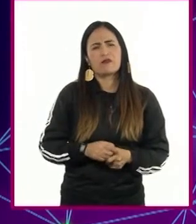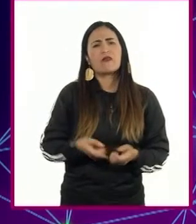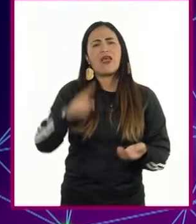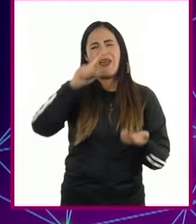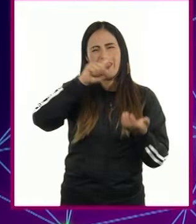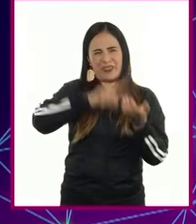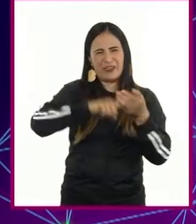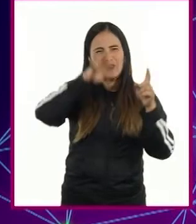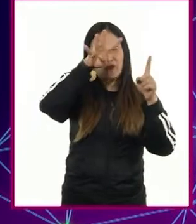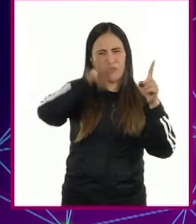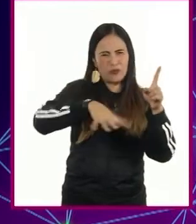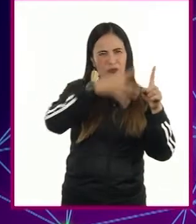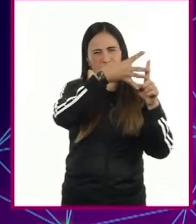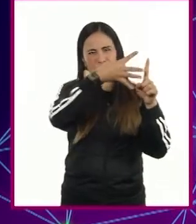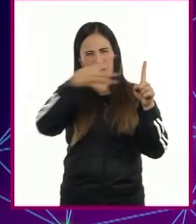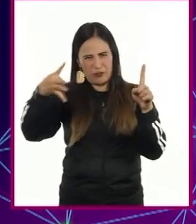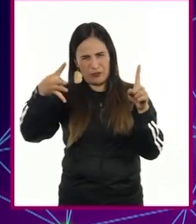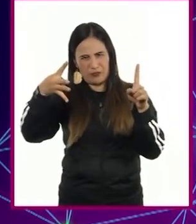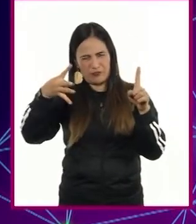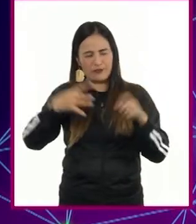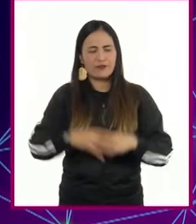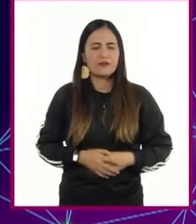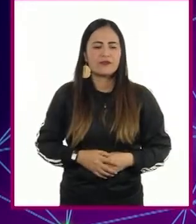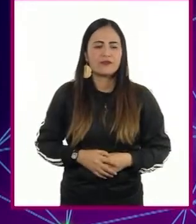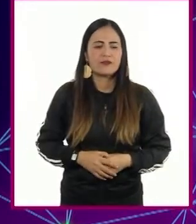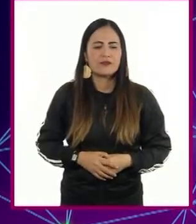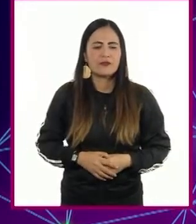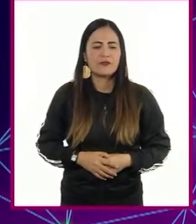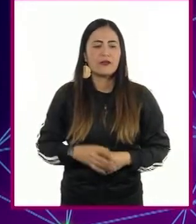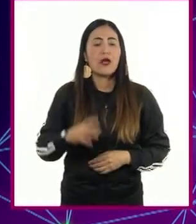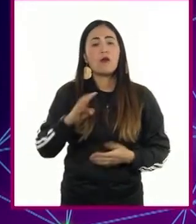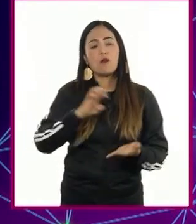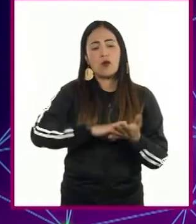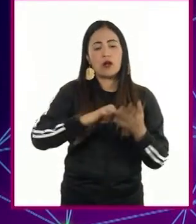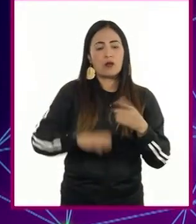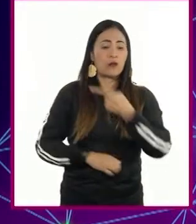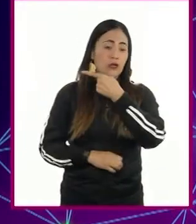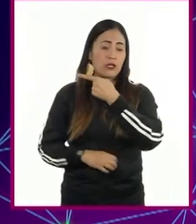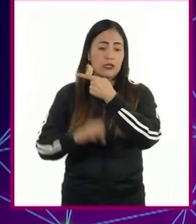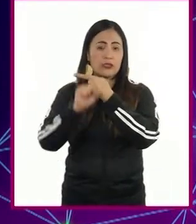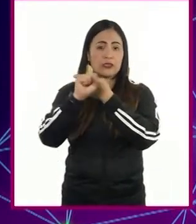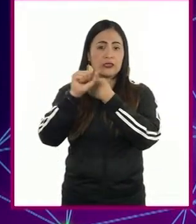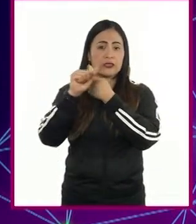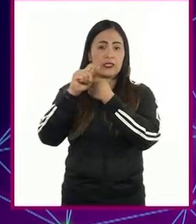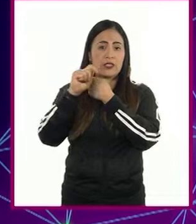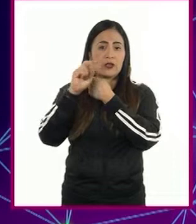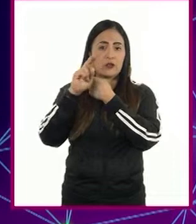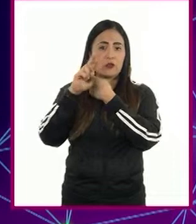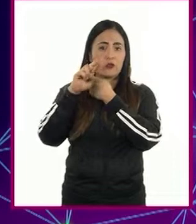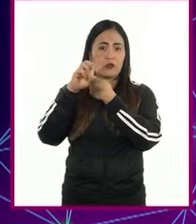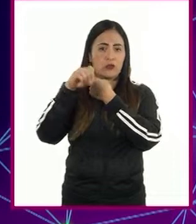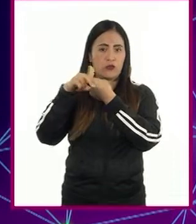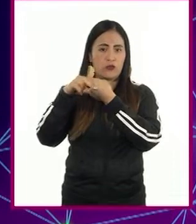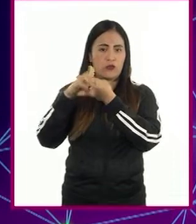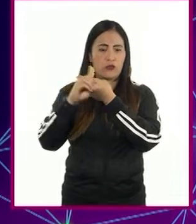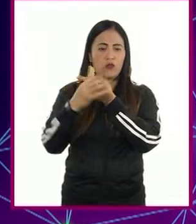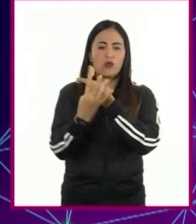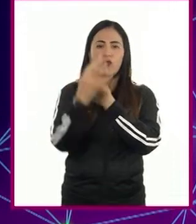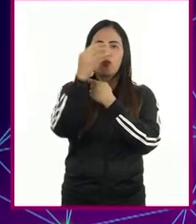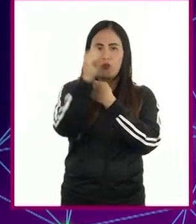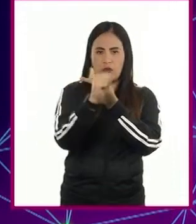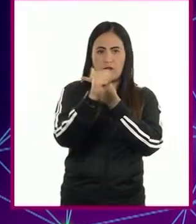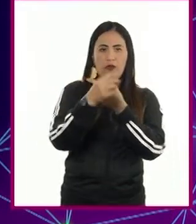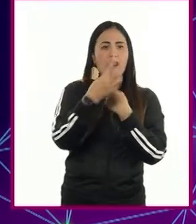las que está compuesto el cuadrado. 9 para Saturno, es decir, un cuadrado de 3